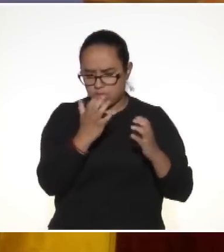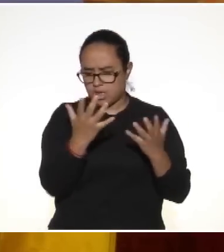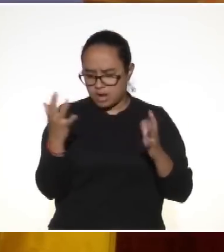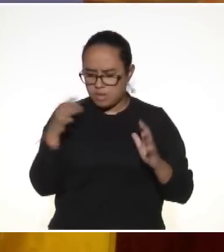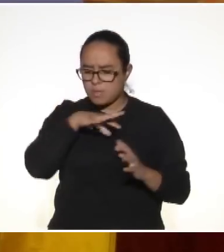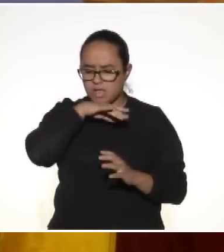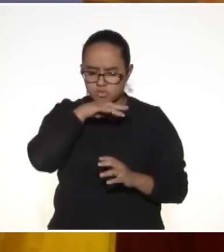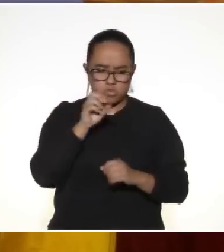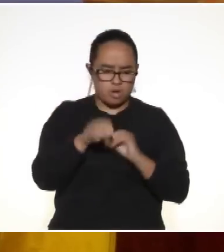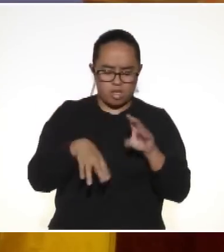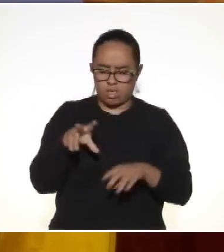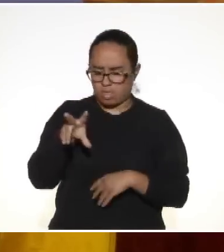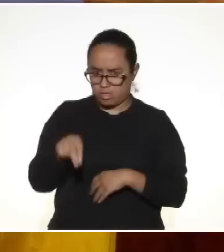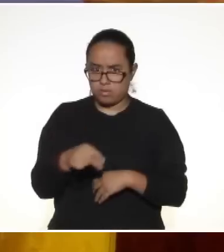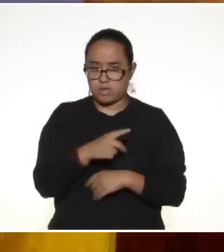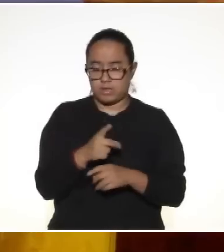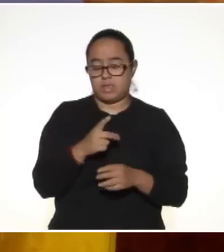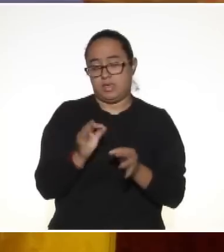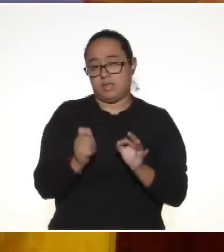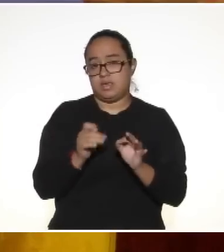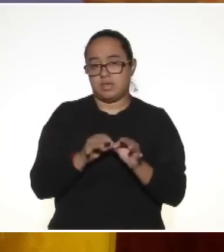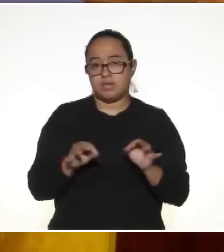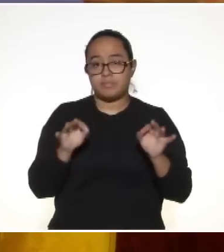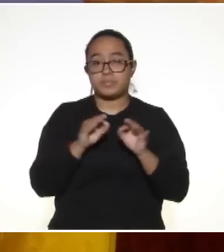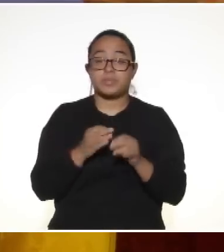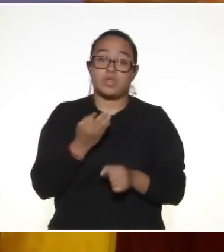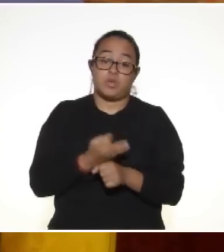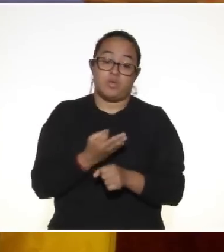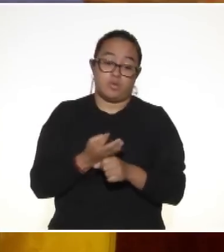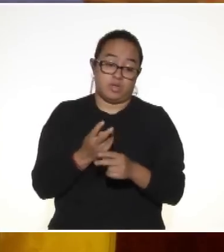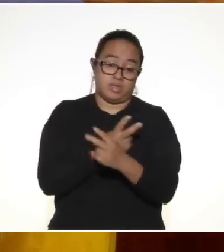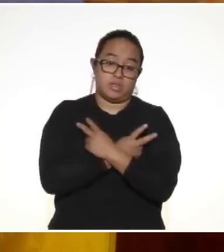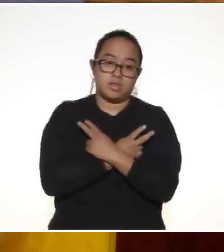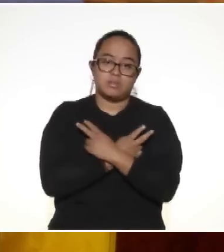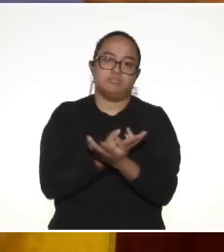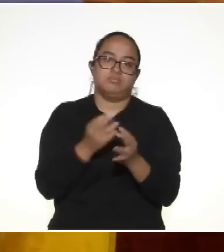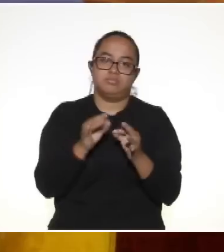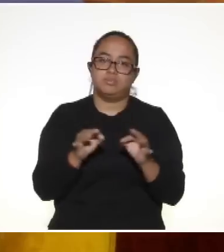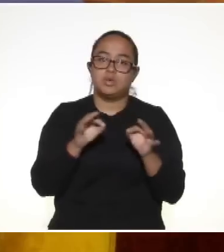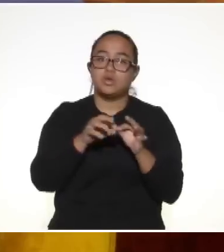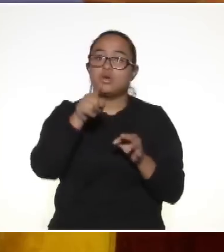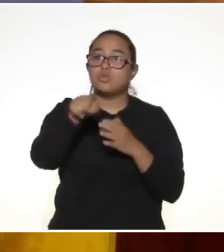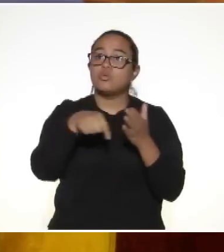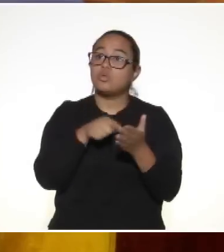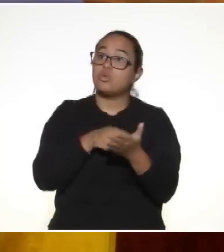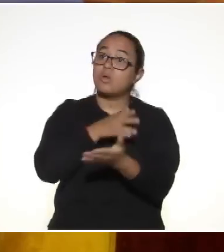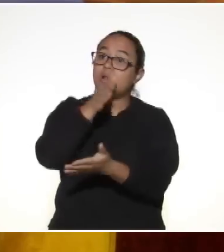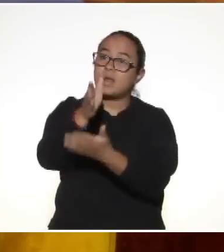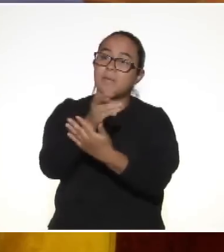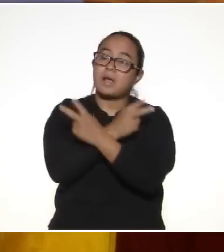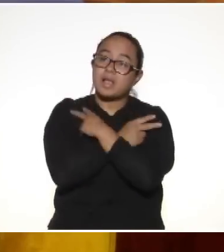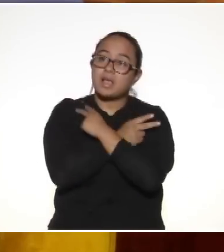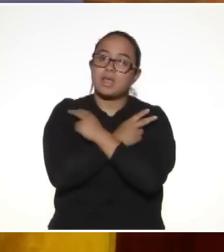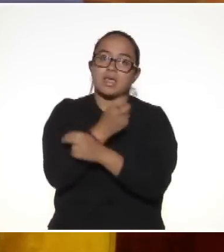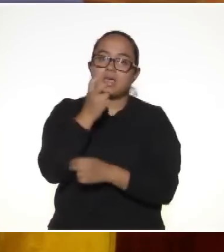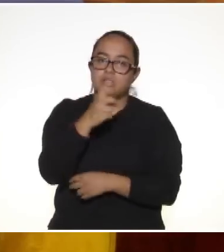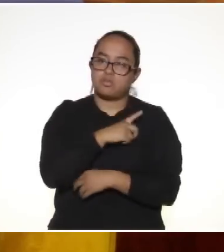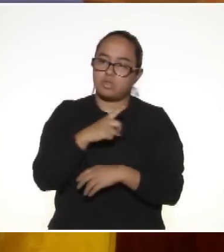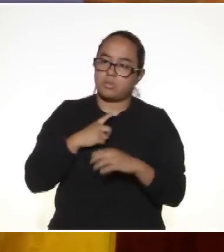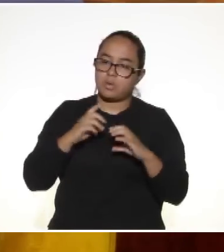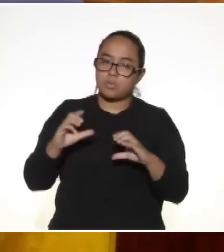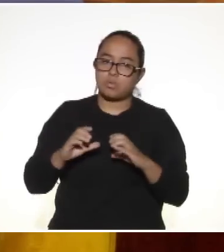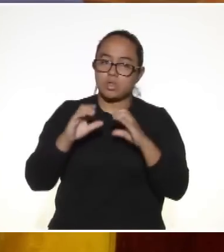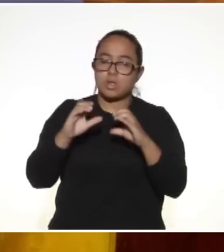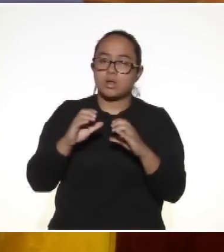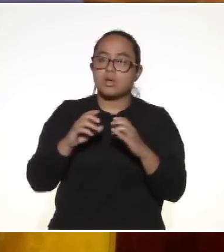fundamental. Porque ahora que estamos de vacaciones, es importante cuidar los lugares a donde vamos y todo ello inicia en casa. Así que no se lo